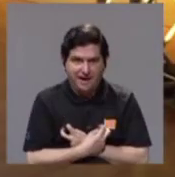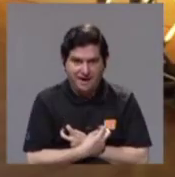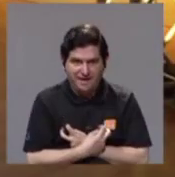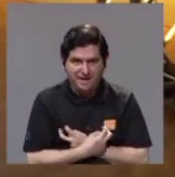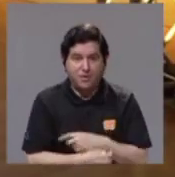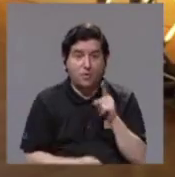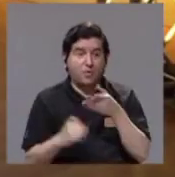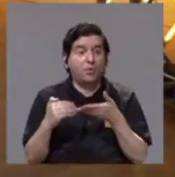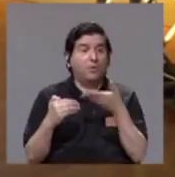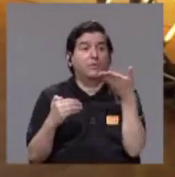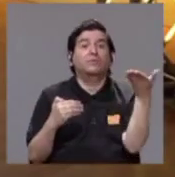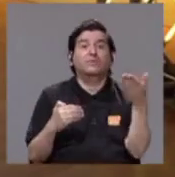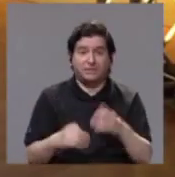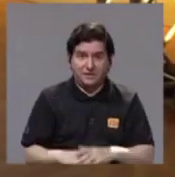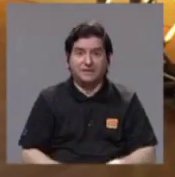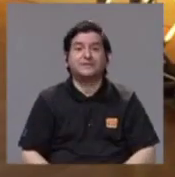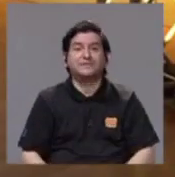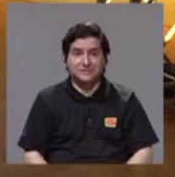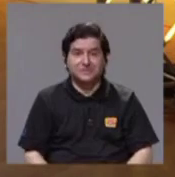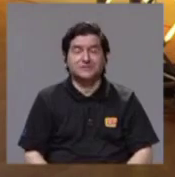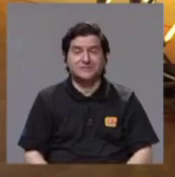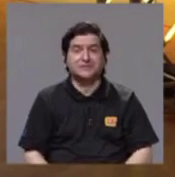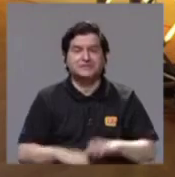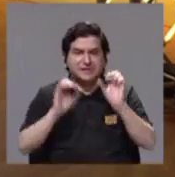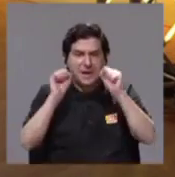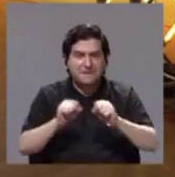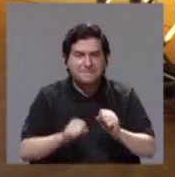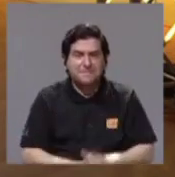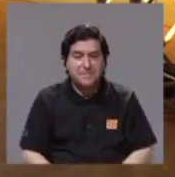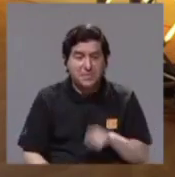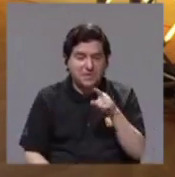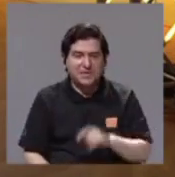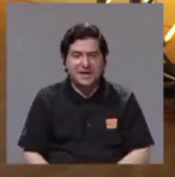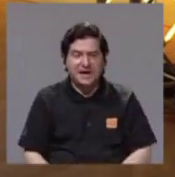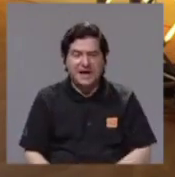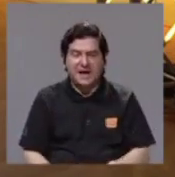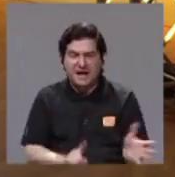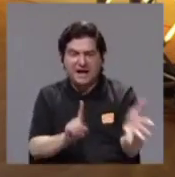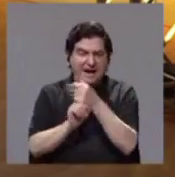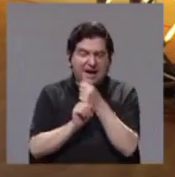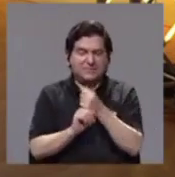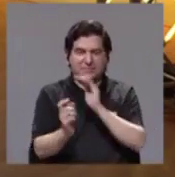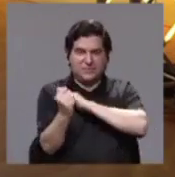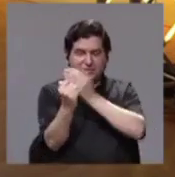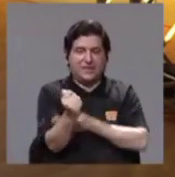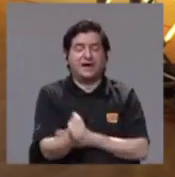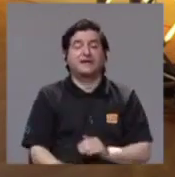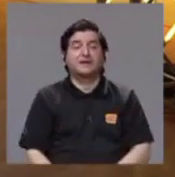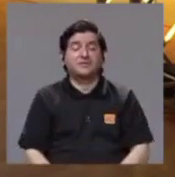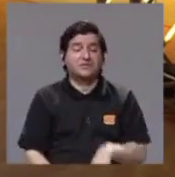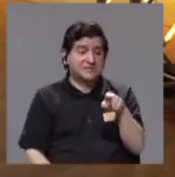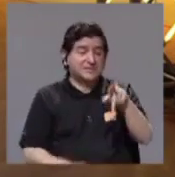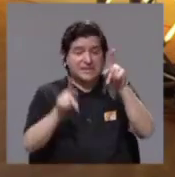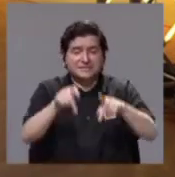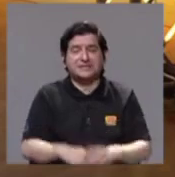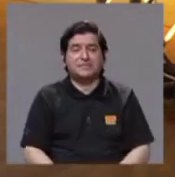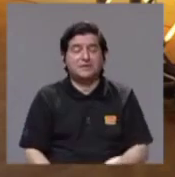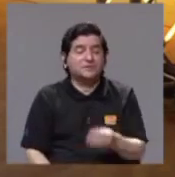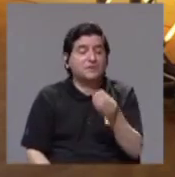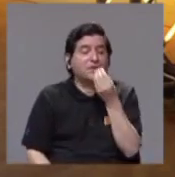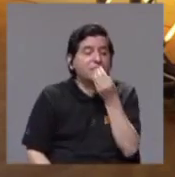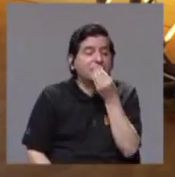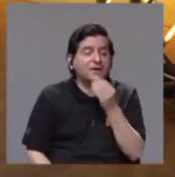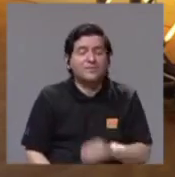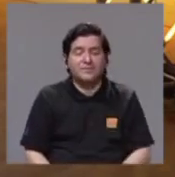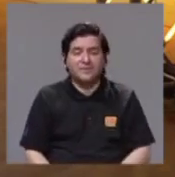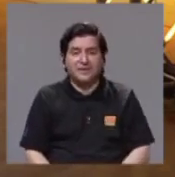veneno era un elemento para apoderarse del poder. Entonces era el catador de Cortés,